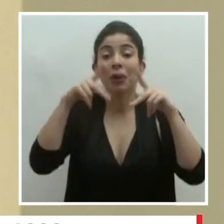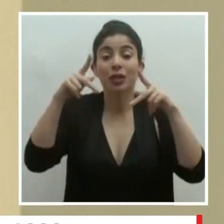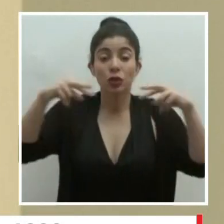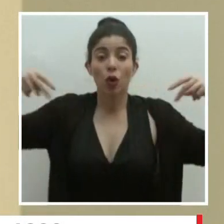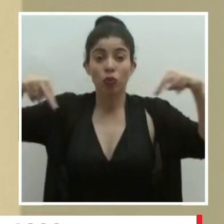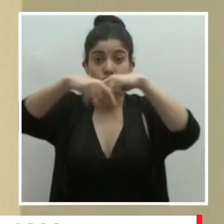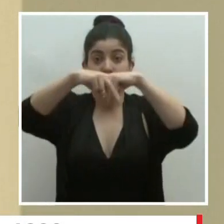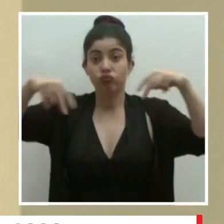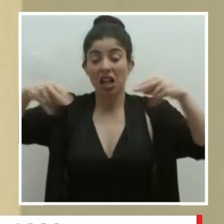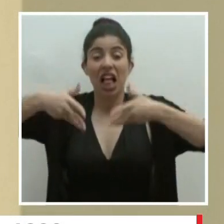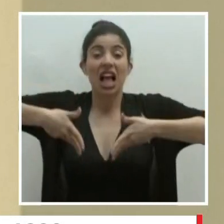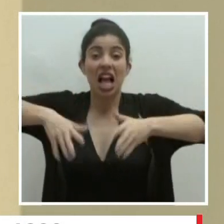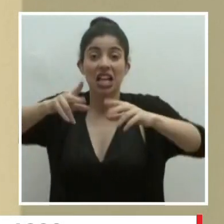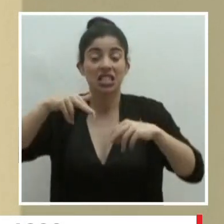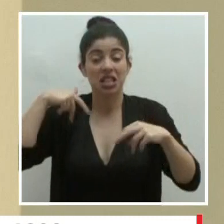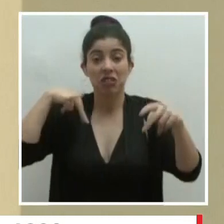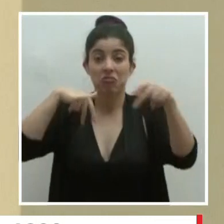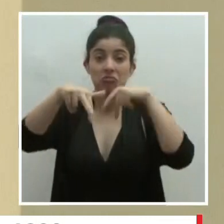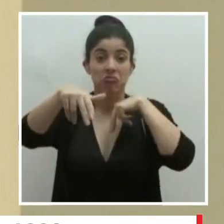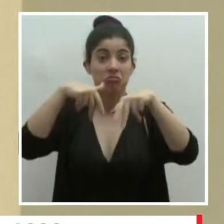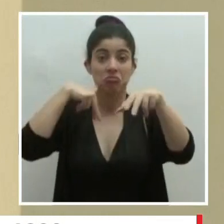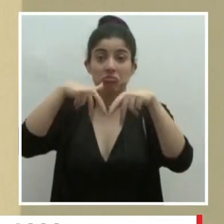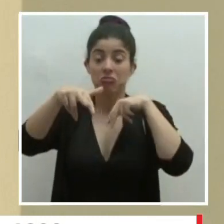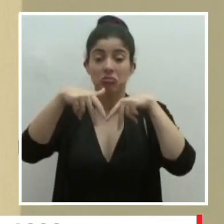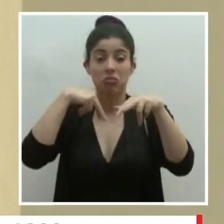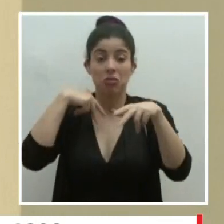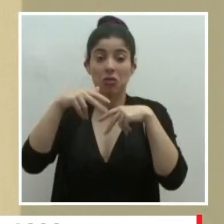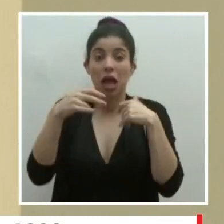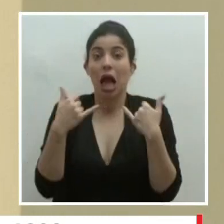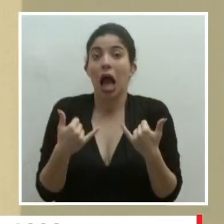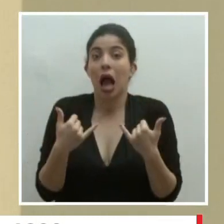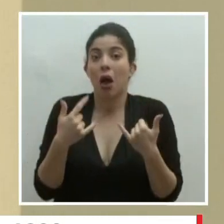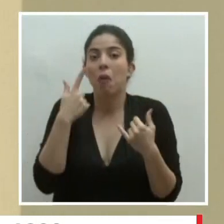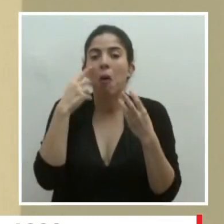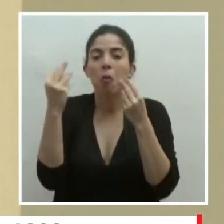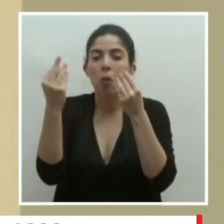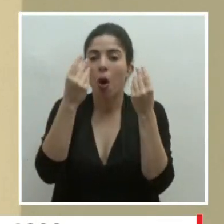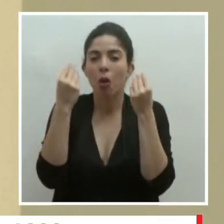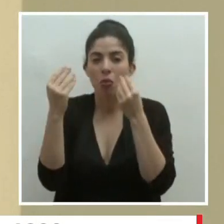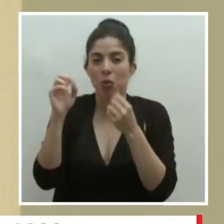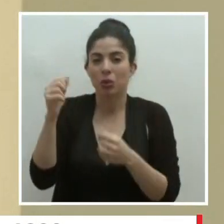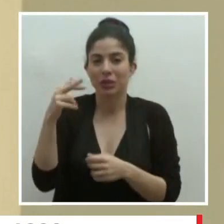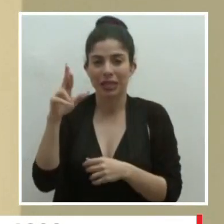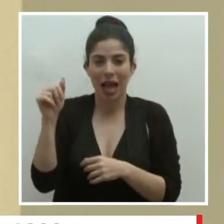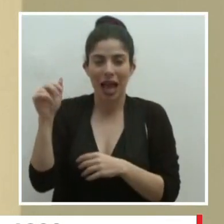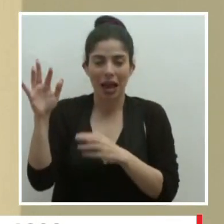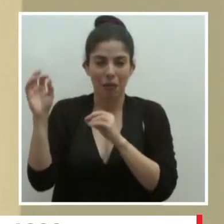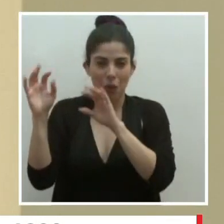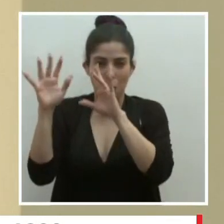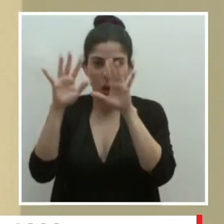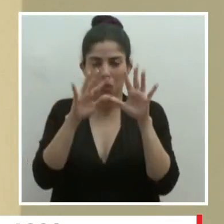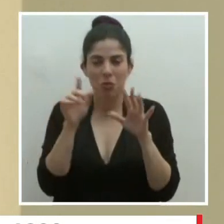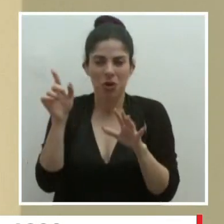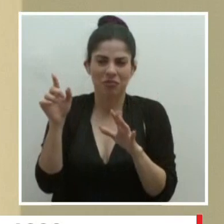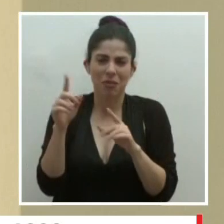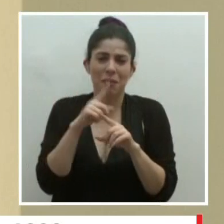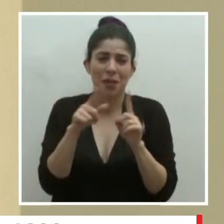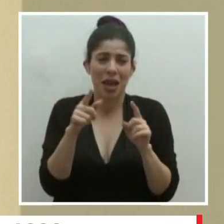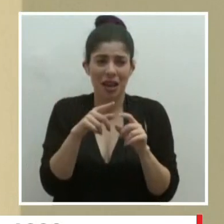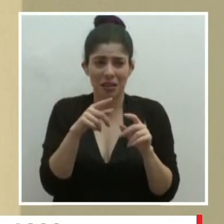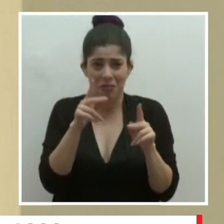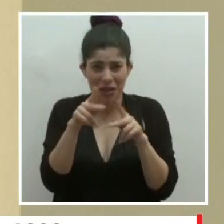los peatones, los que van en la calle, a menos de que sea ahorita por el polvo del Sahara, en realidad no tiene ninguna lógica desde el punto de vista